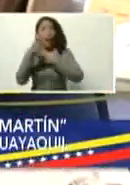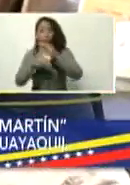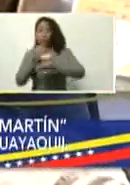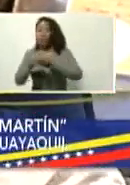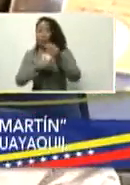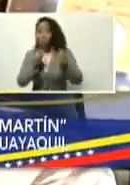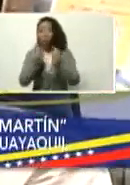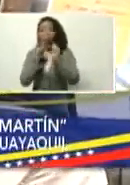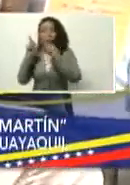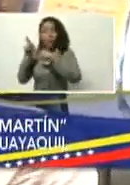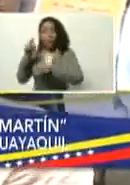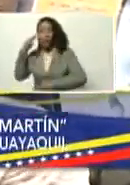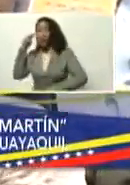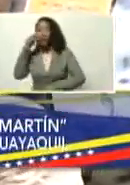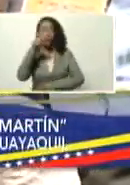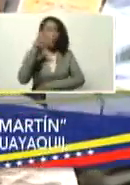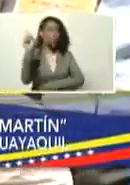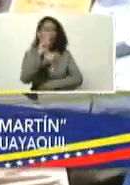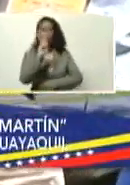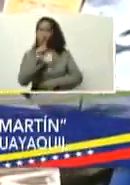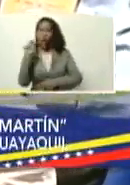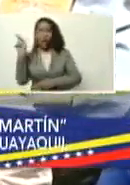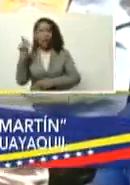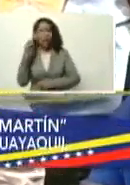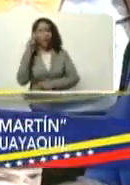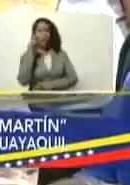con esa visión. Y no con esa visión